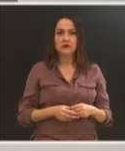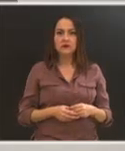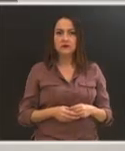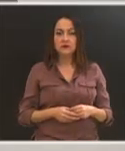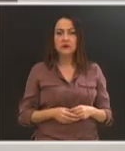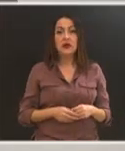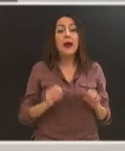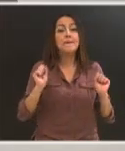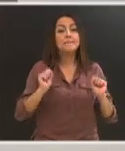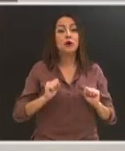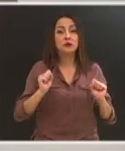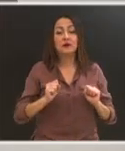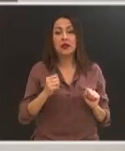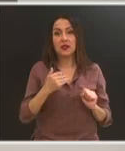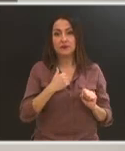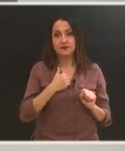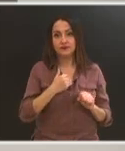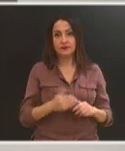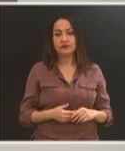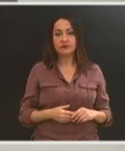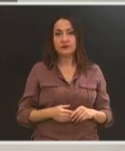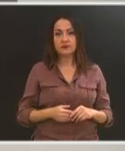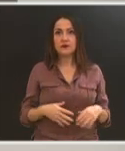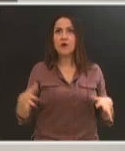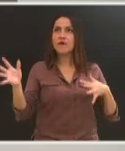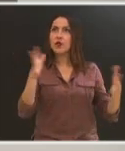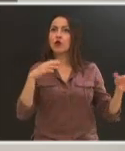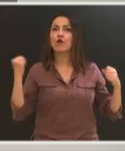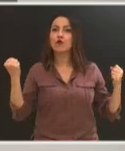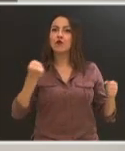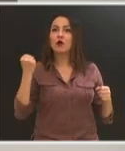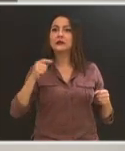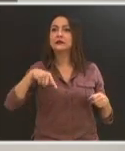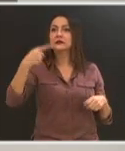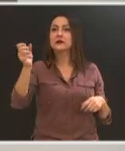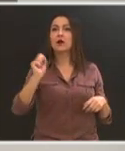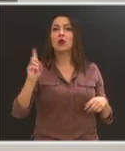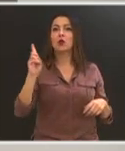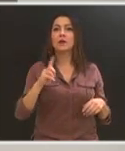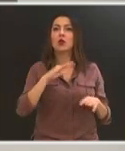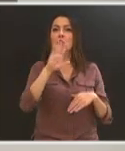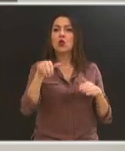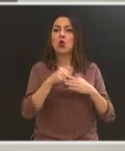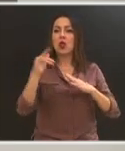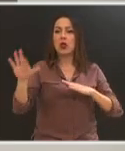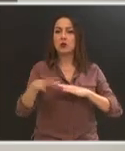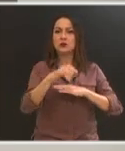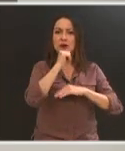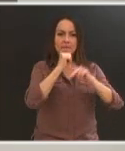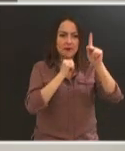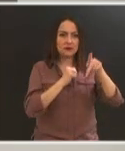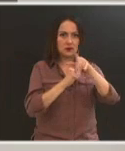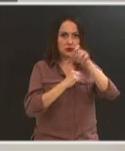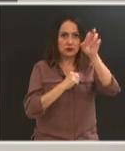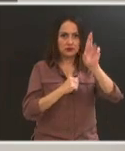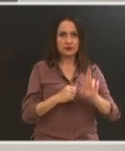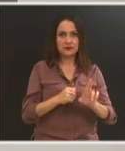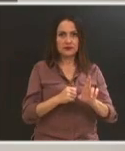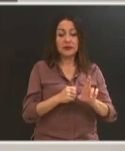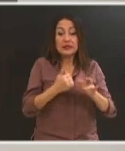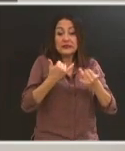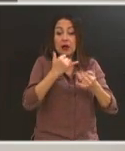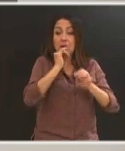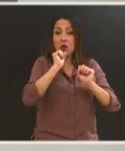La posibilidad de tener viento fuerte hacia el fin de semana en toda la costa del Pacífico de Costa Rica. De manera